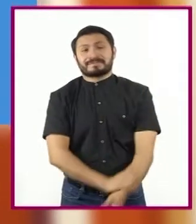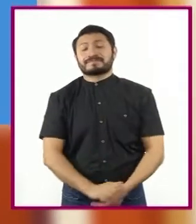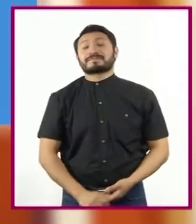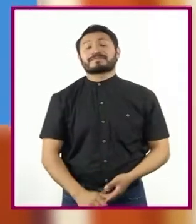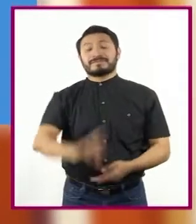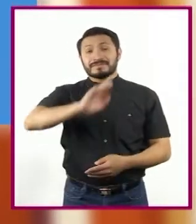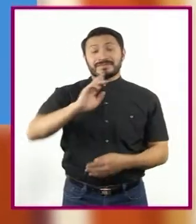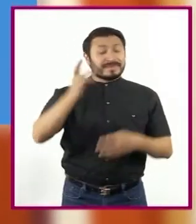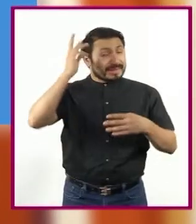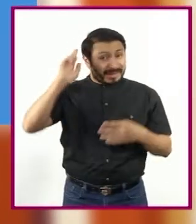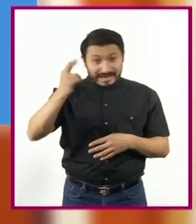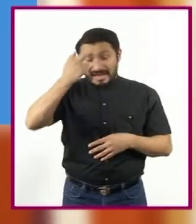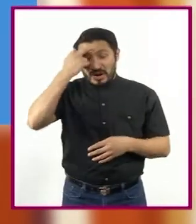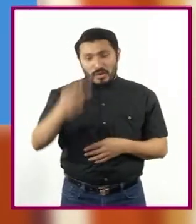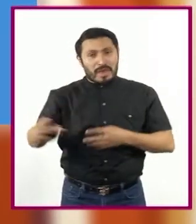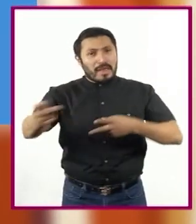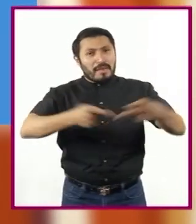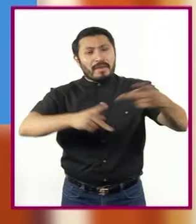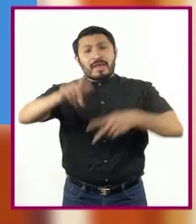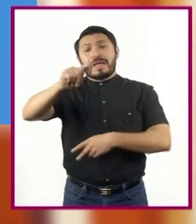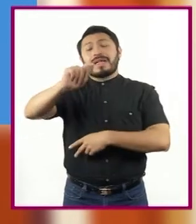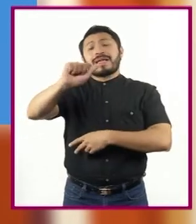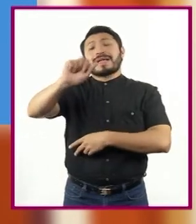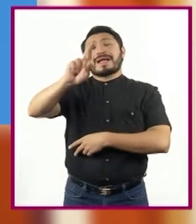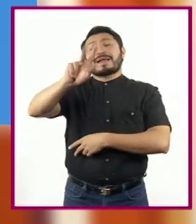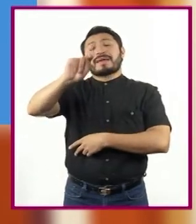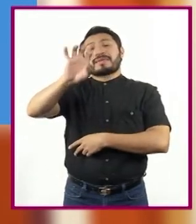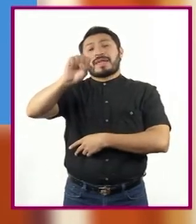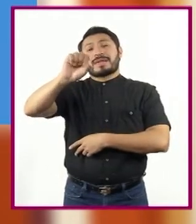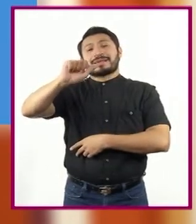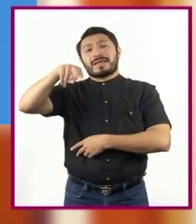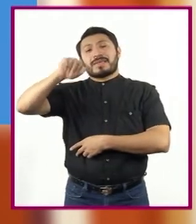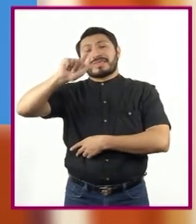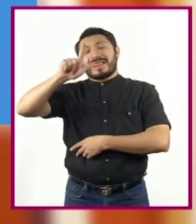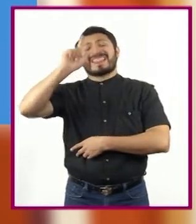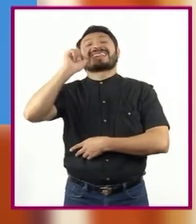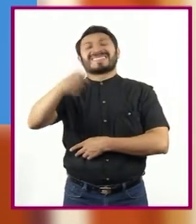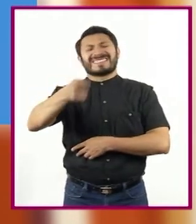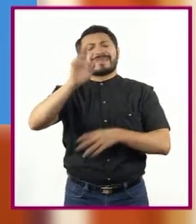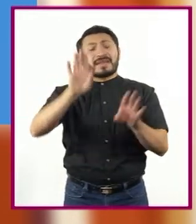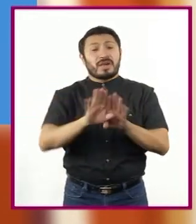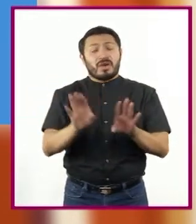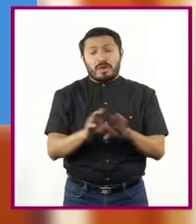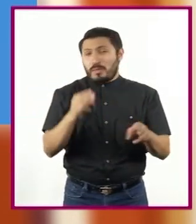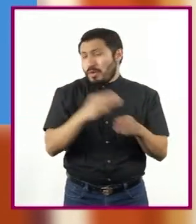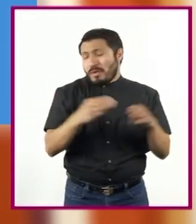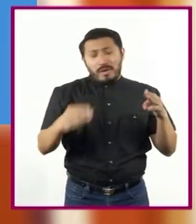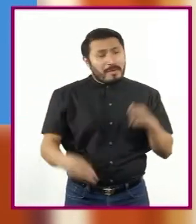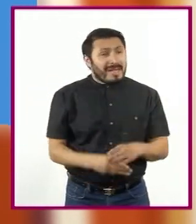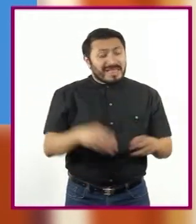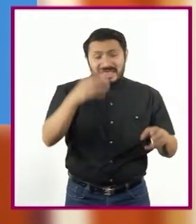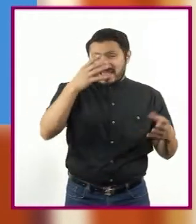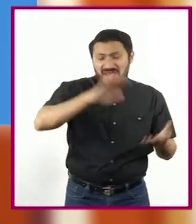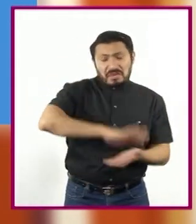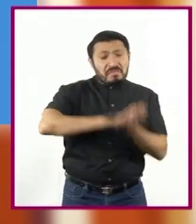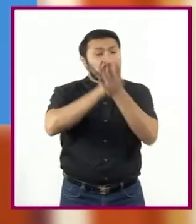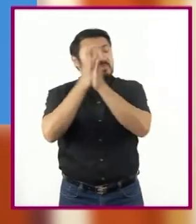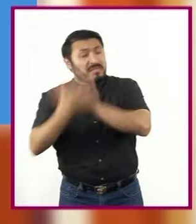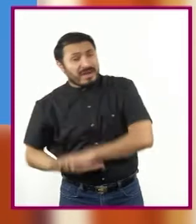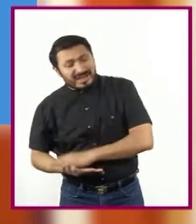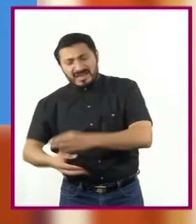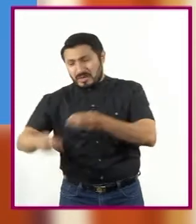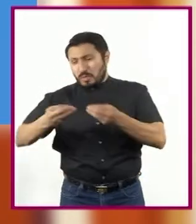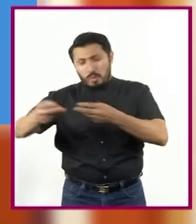Recordemos que la producción artesanal es transformar materias primas a través de procesos de producción manuales que